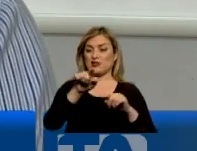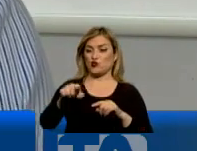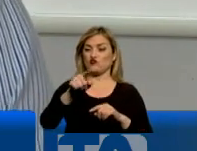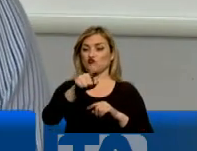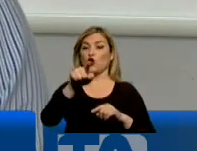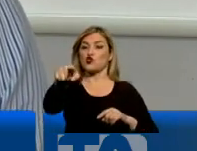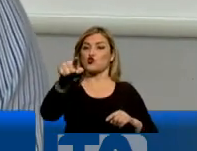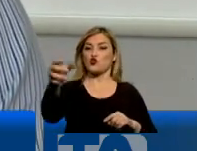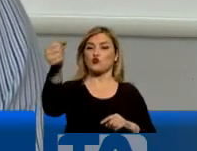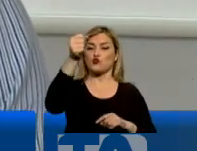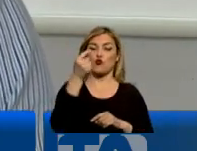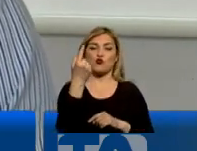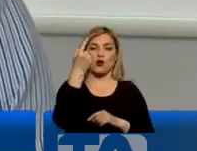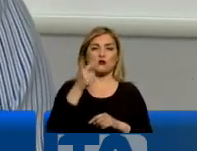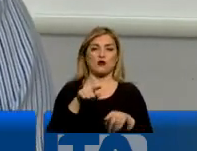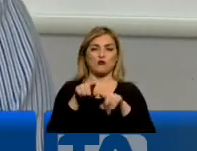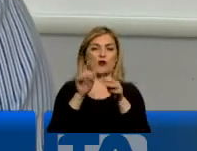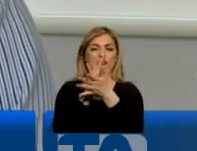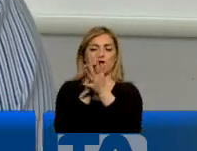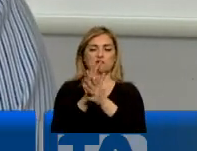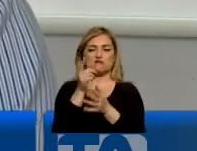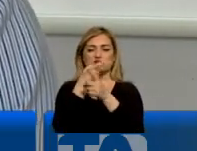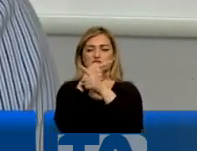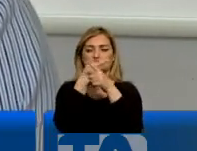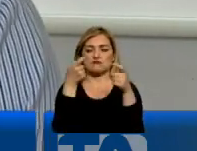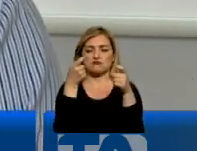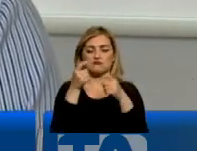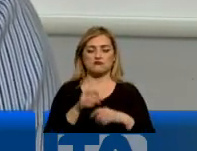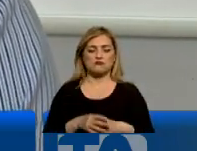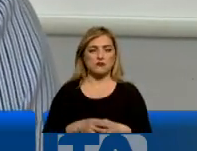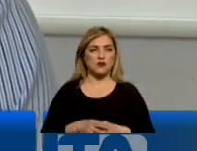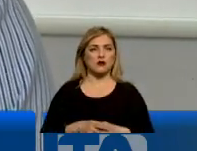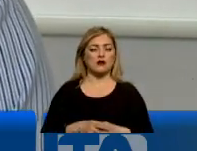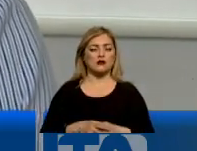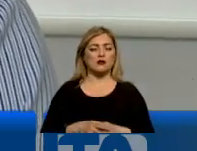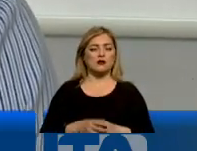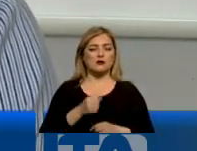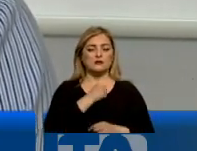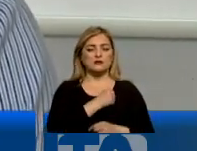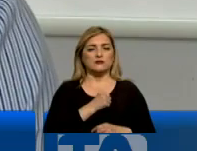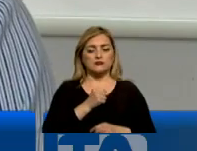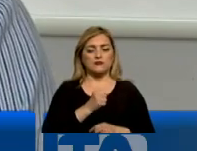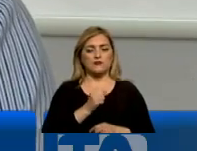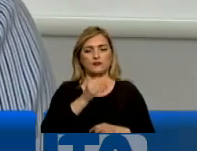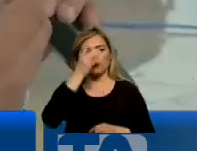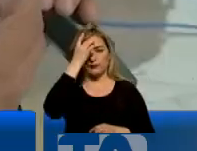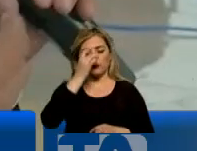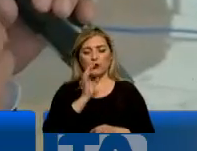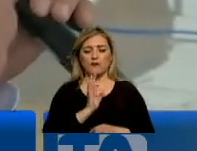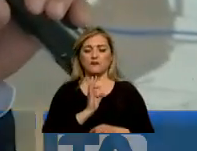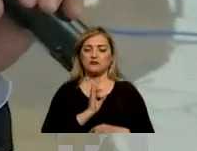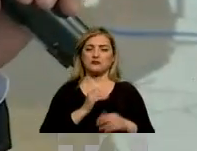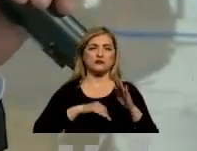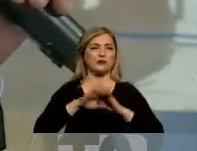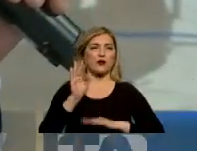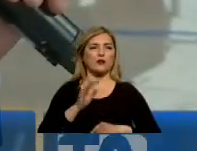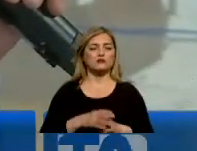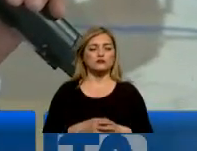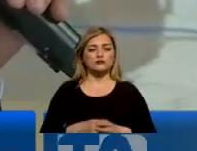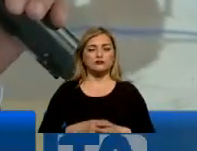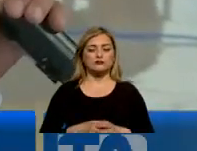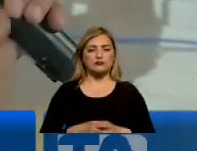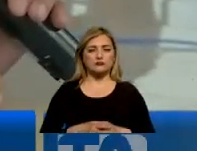falso. Y bajo ese criterio, lamentablemente, la decisión técnica se ha politizado. Me imagino que con